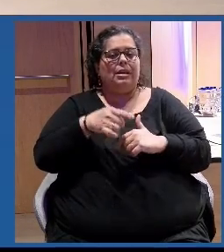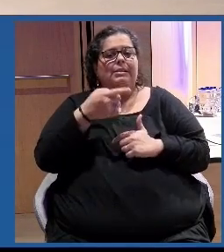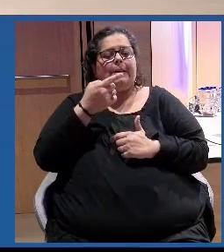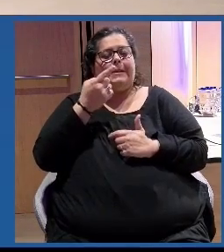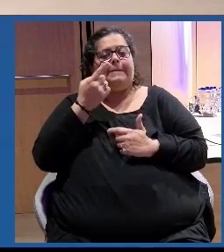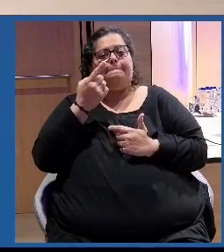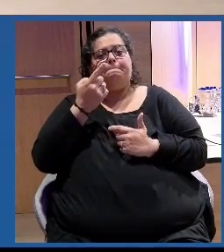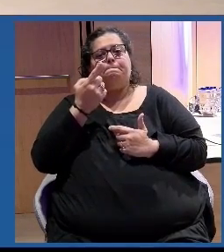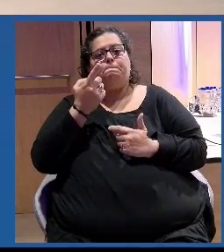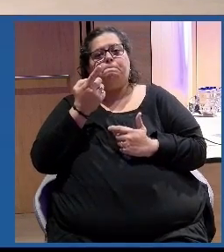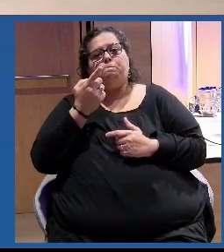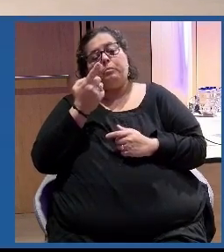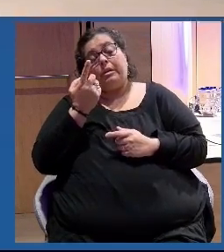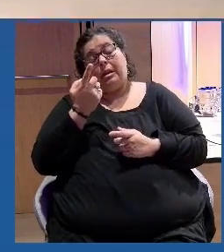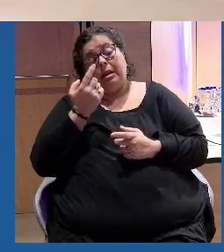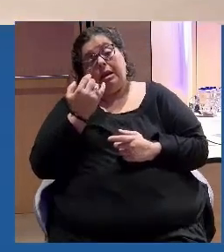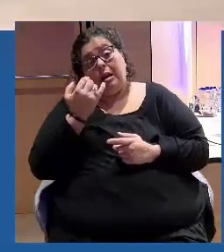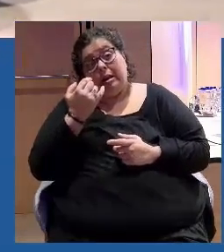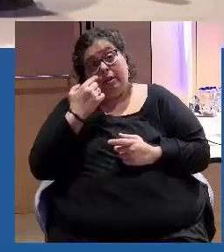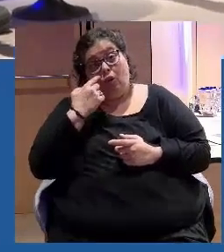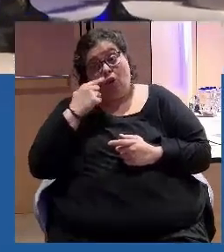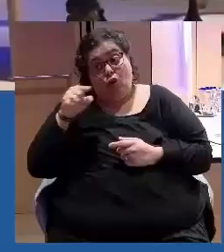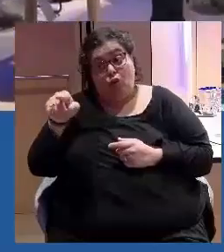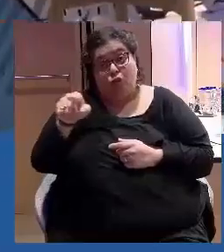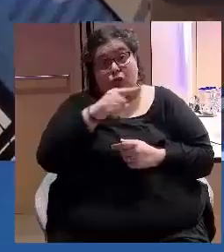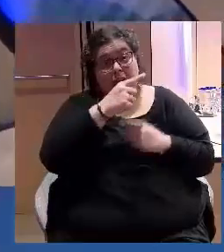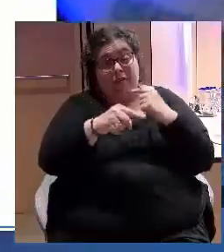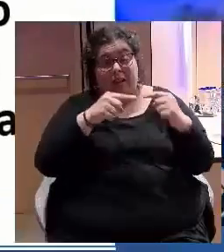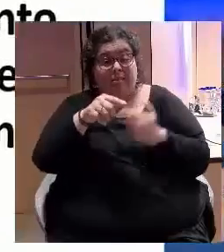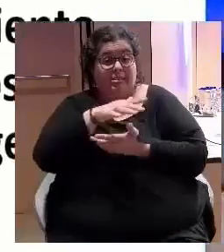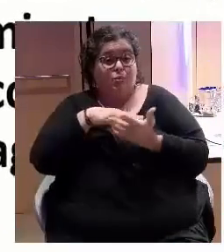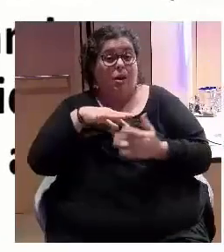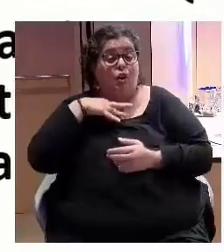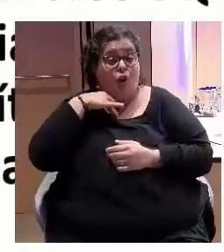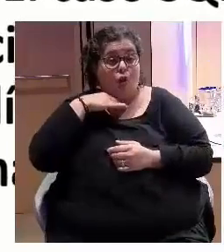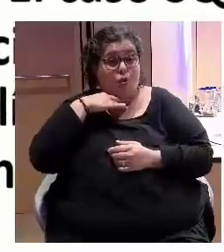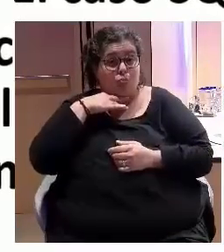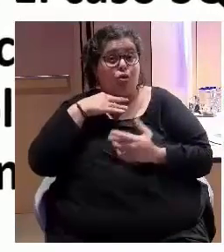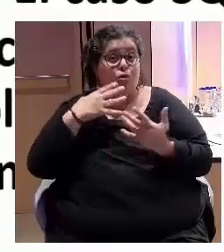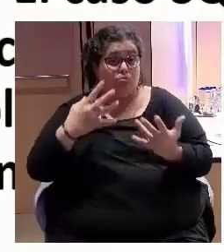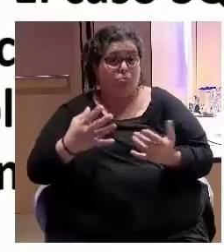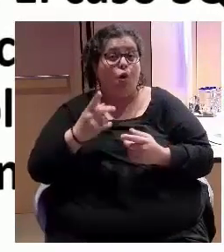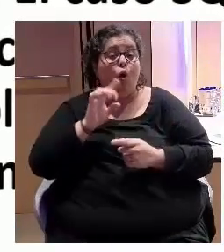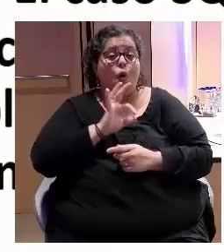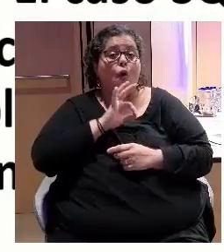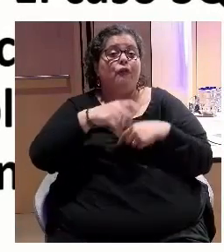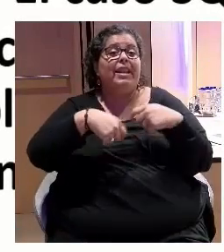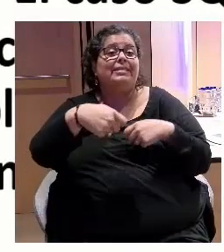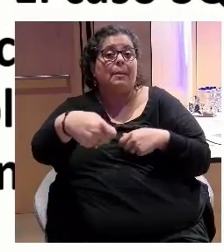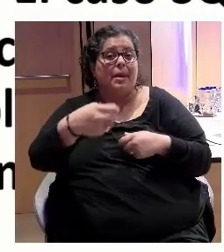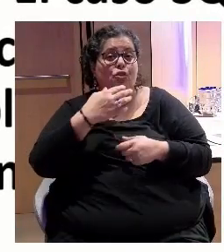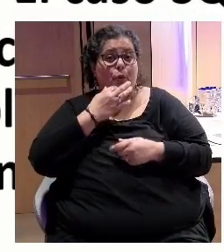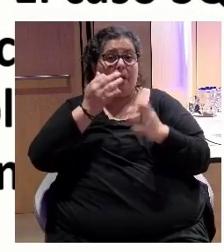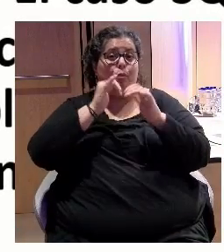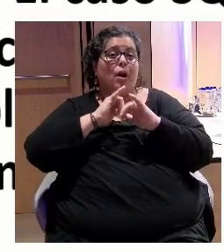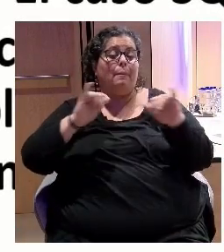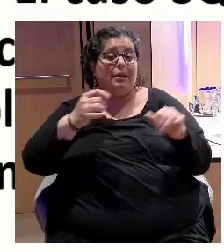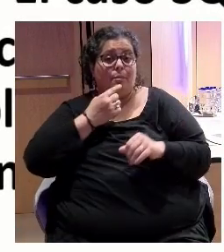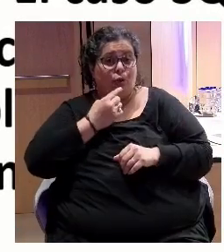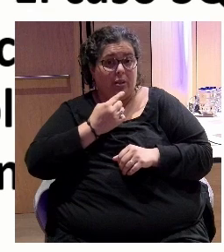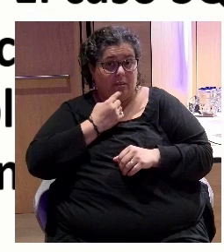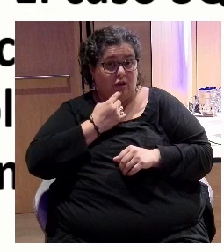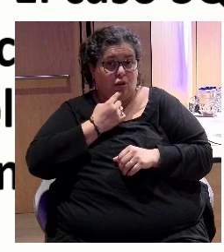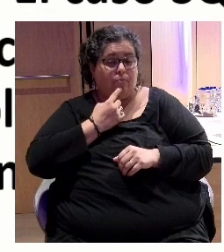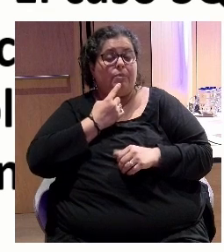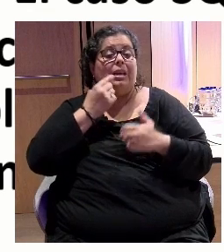sin particular preocupación, los casos de corrupción o de financiamiento irregular de las campañas en Chile. Entonces, eso tiene por efecto,